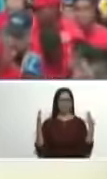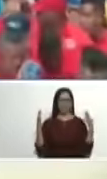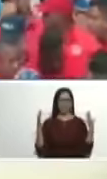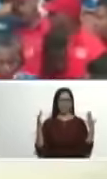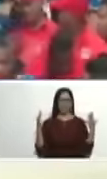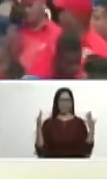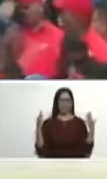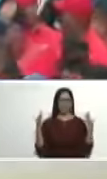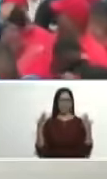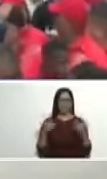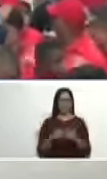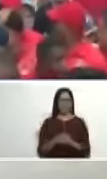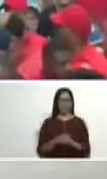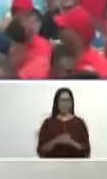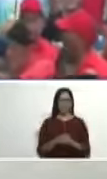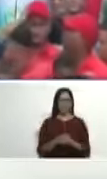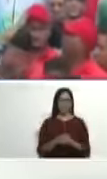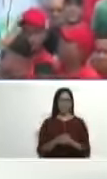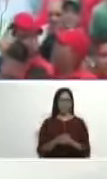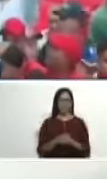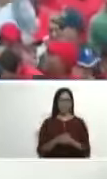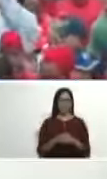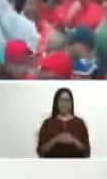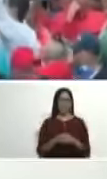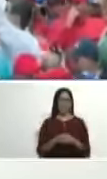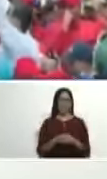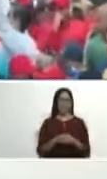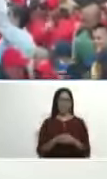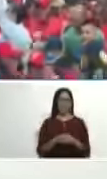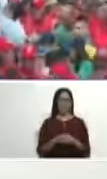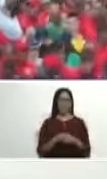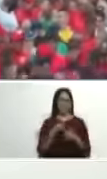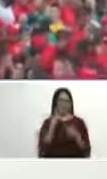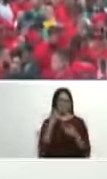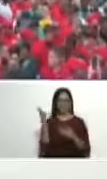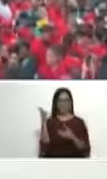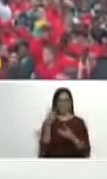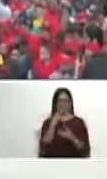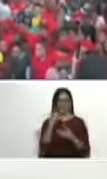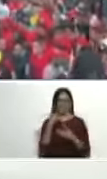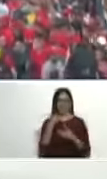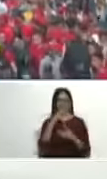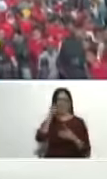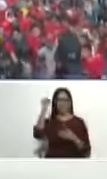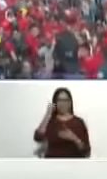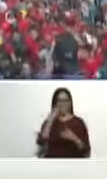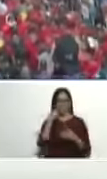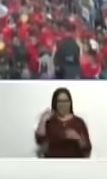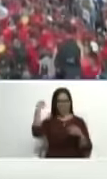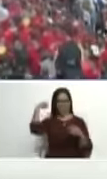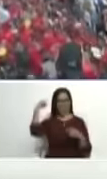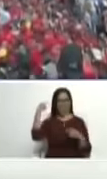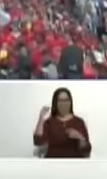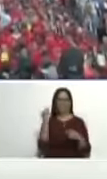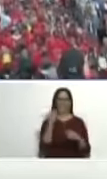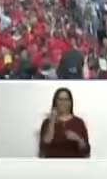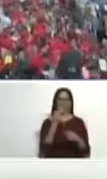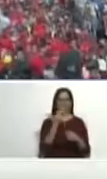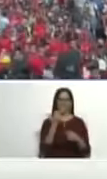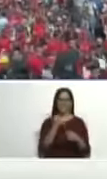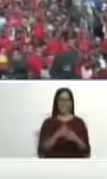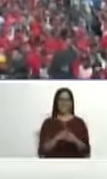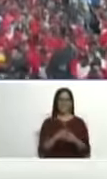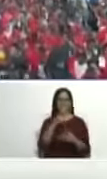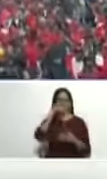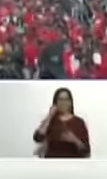Impresionante. Ahí venía, mira, mira, mira, Nicolás, mira Nico. Ese Nico sí es loco, chicos, míralo. Ese Nico es puro